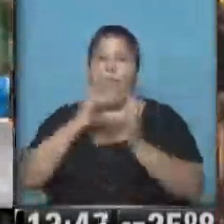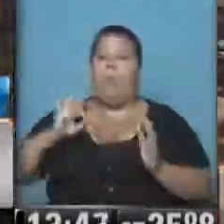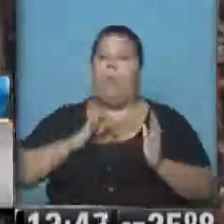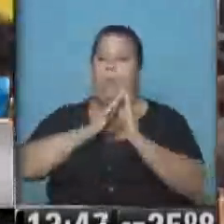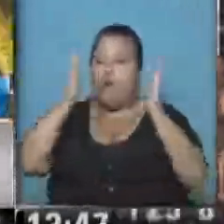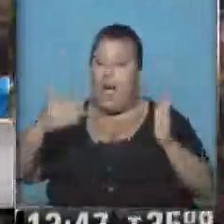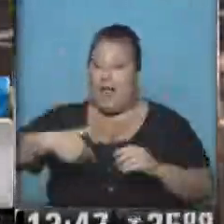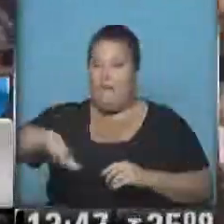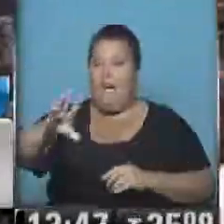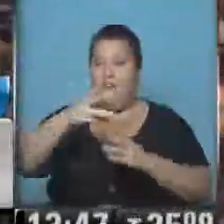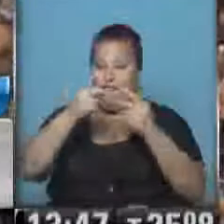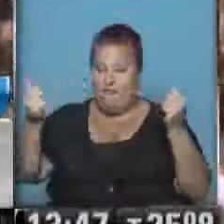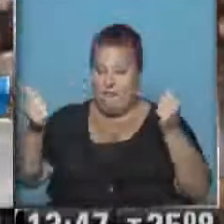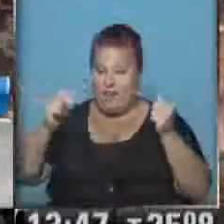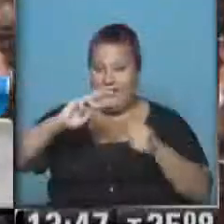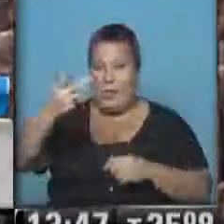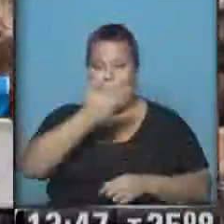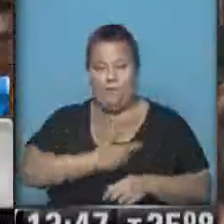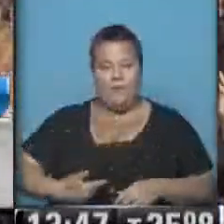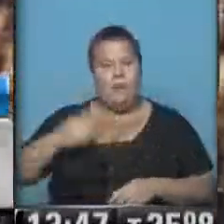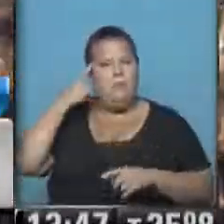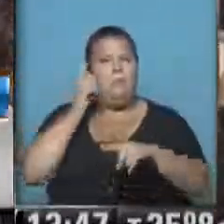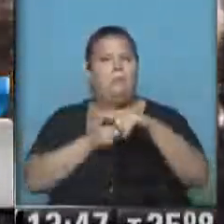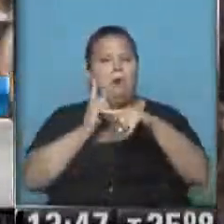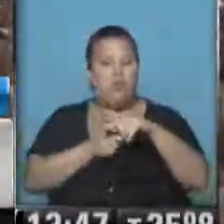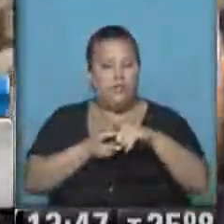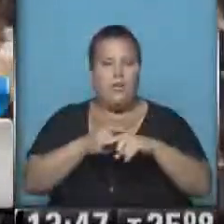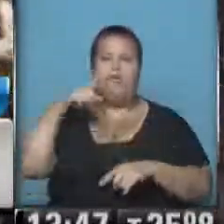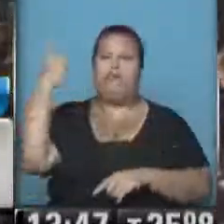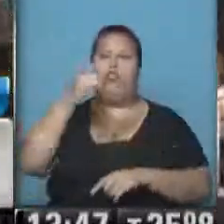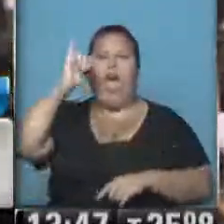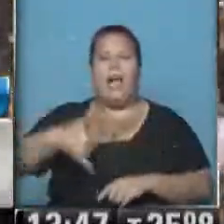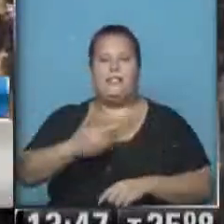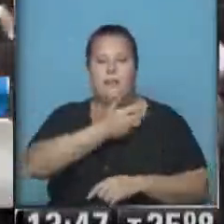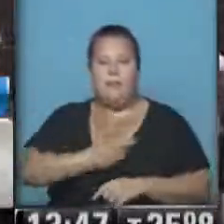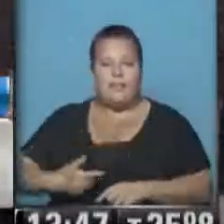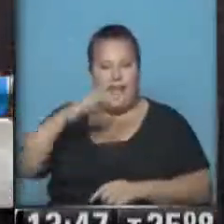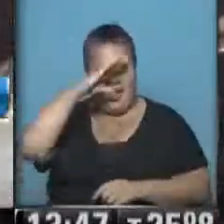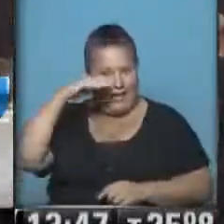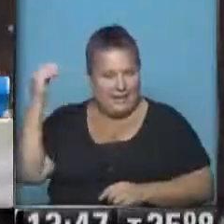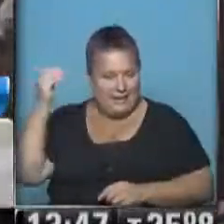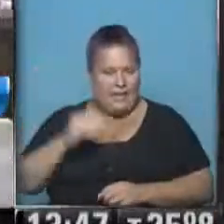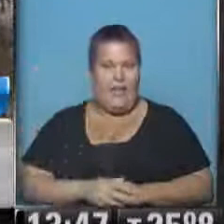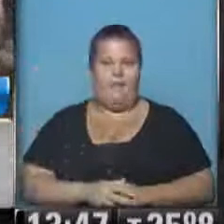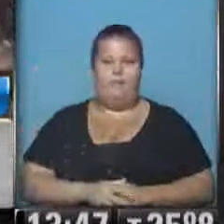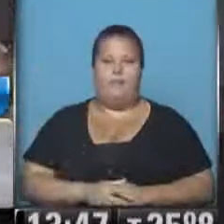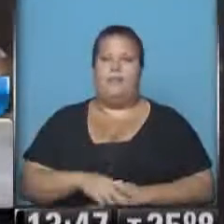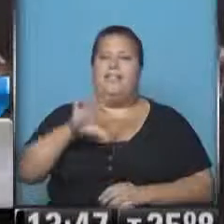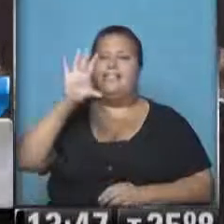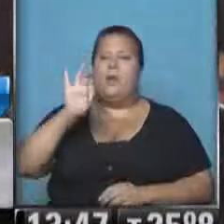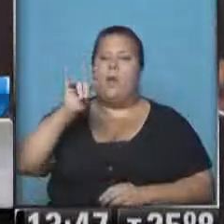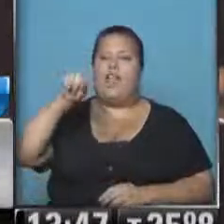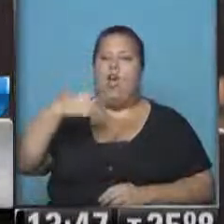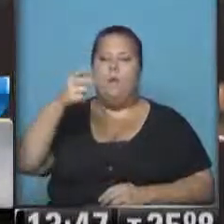concluir su segundo mandato la imagen positiva y la aceptación de la presidenta cristina fernández es del